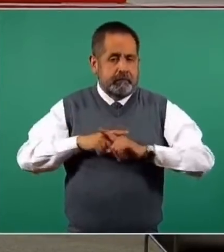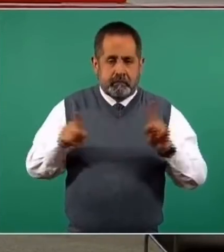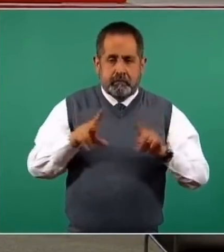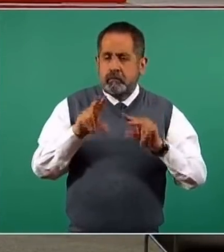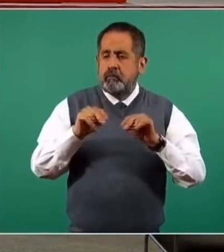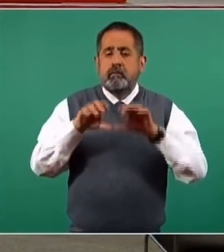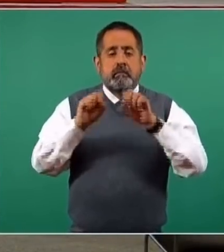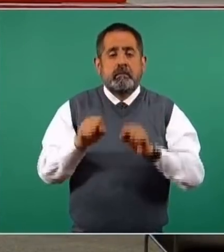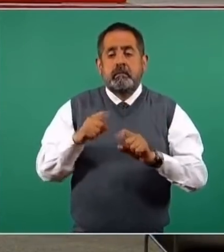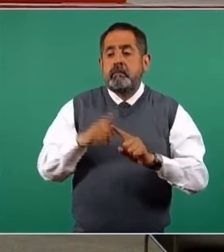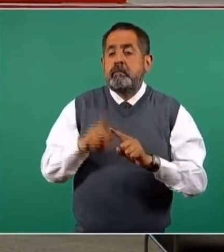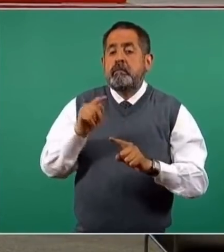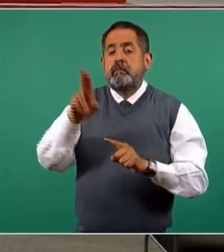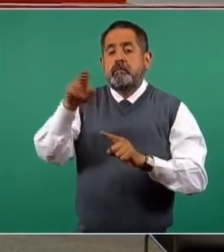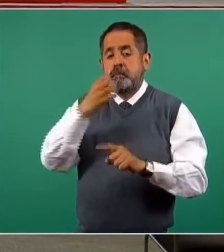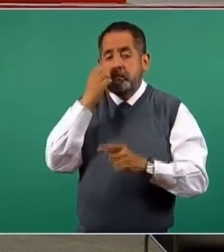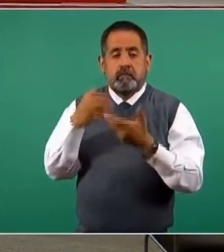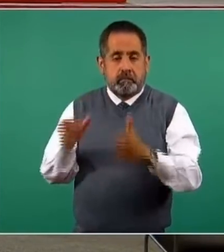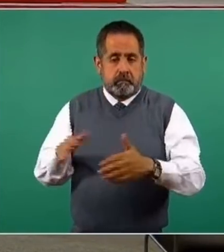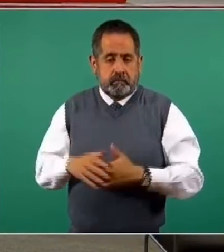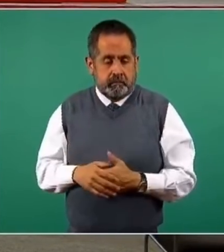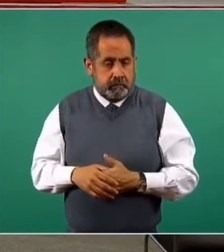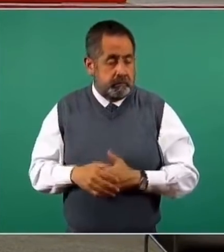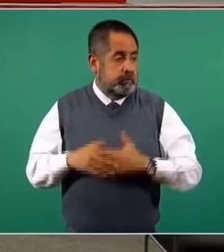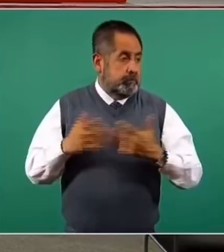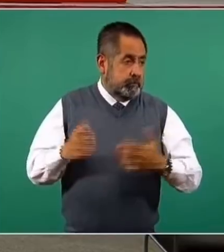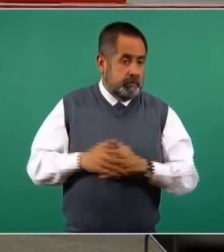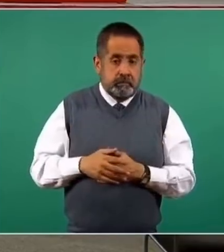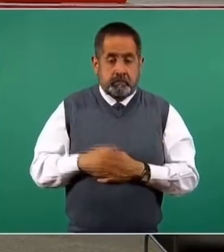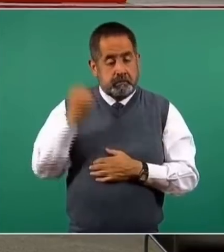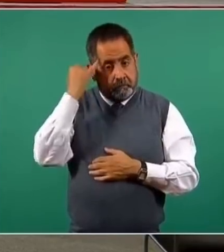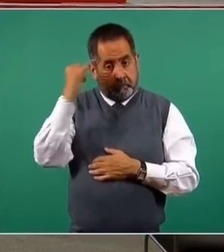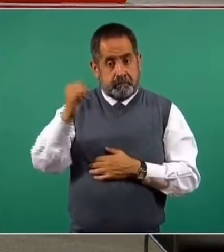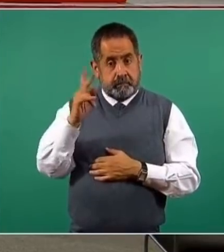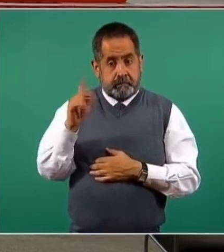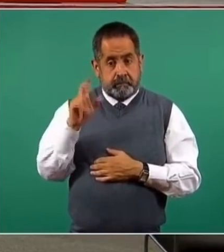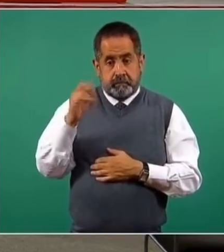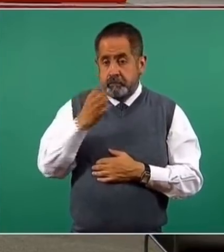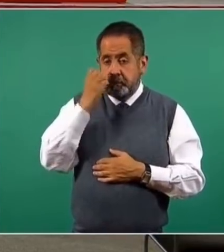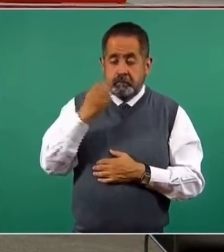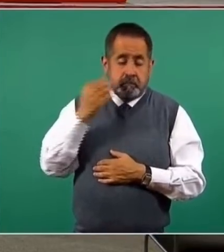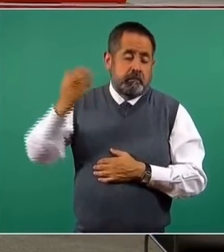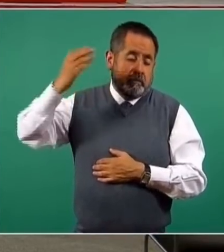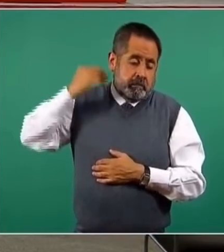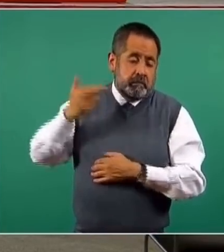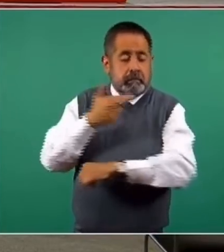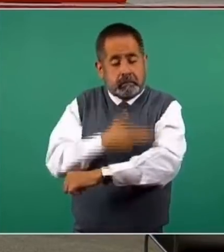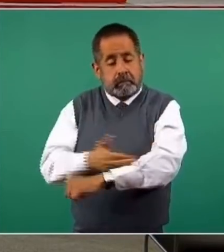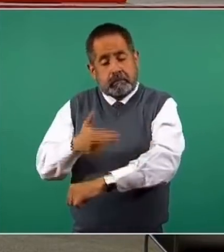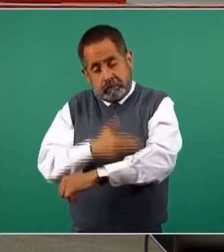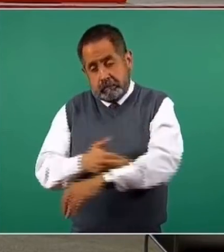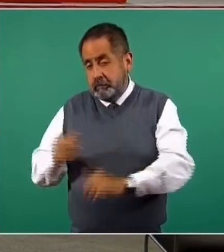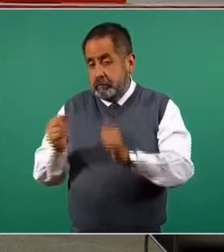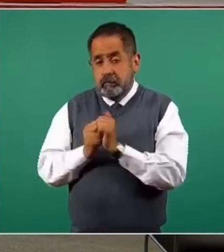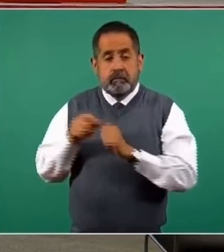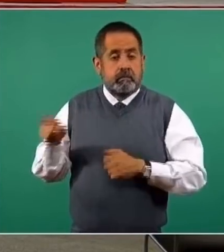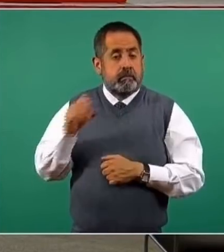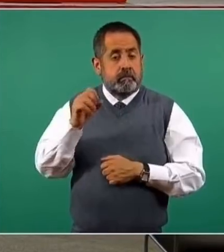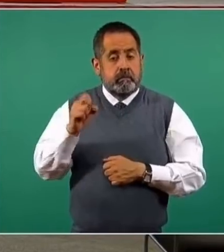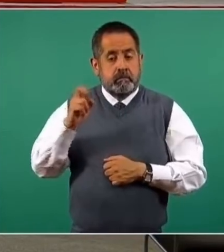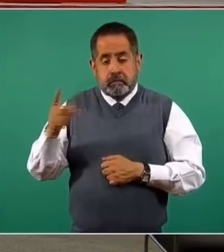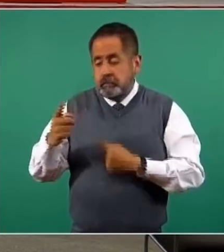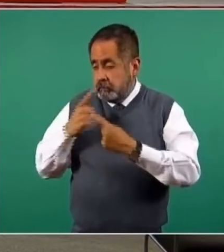apertura de las escuelas. Ahora, el plan de reapertura de las escuelas, llevamos meses trabajándolo con la SEP. De